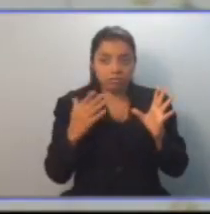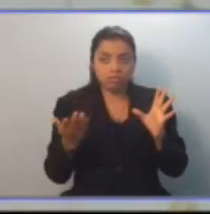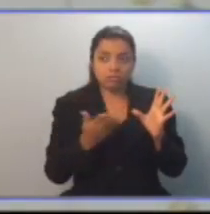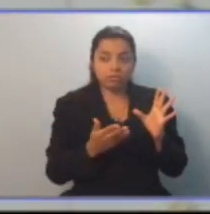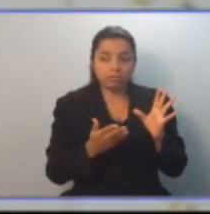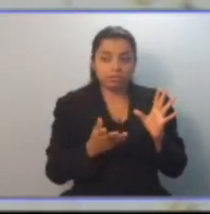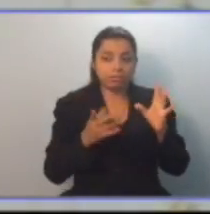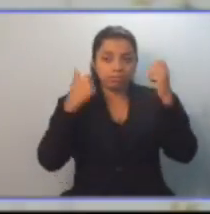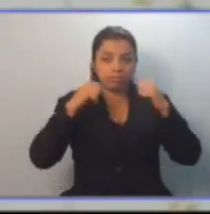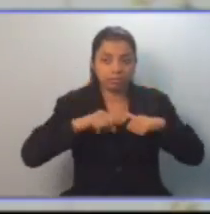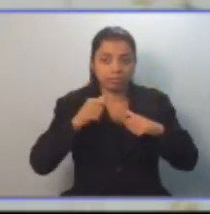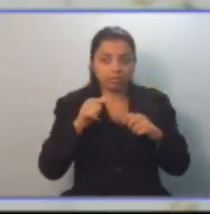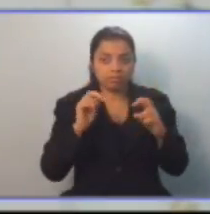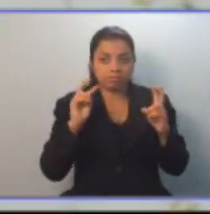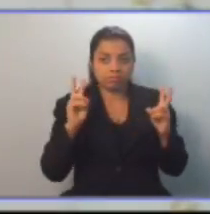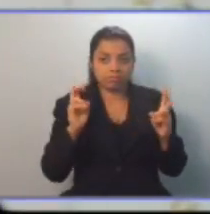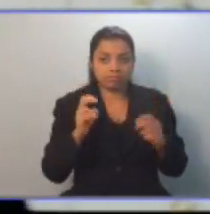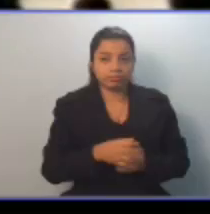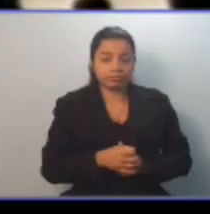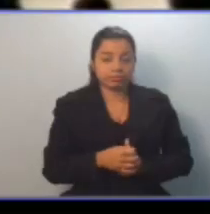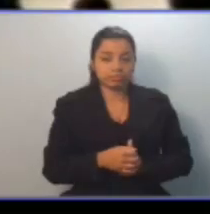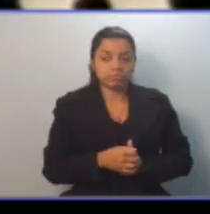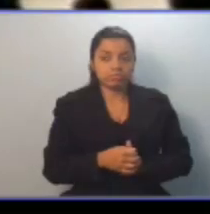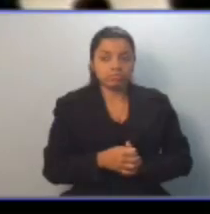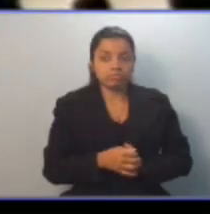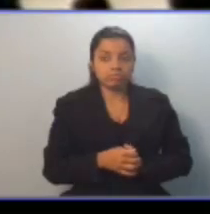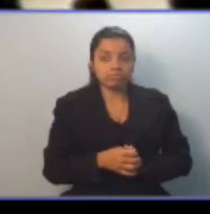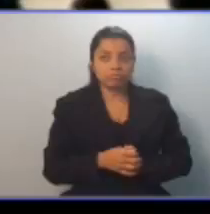en desacuerdo con ese aspecto.